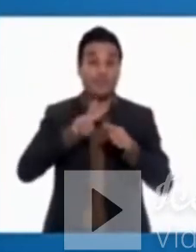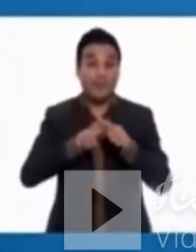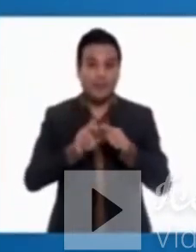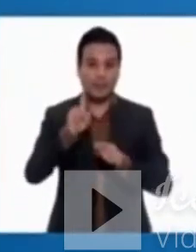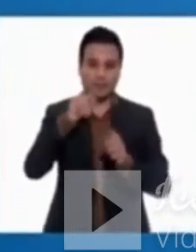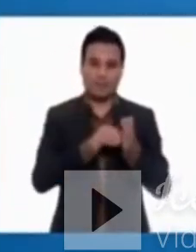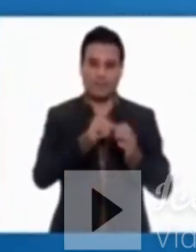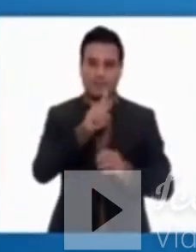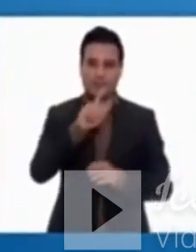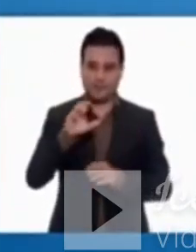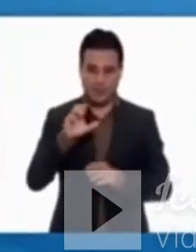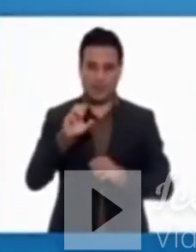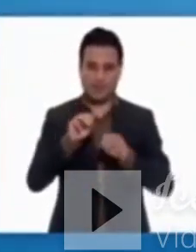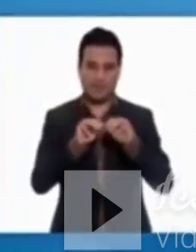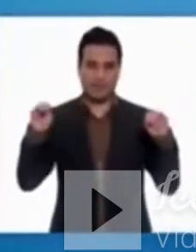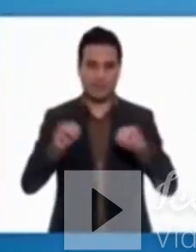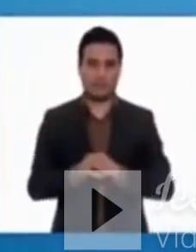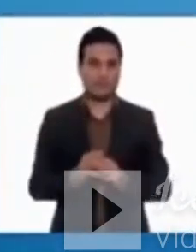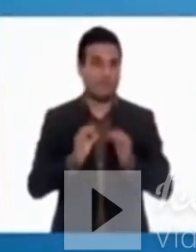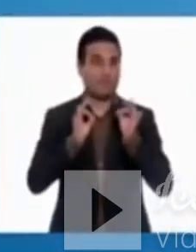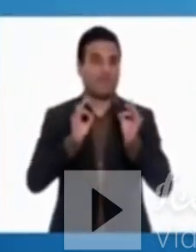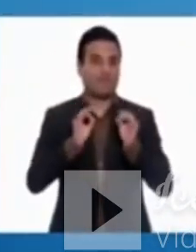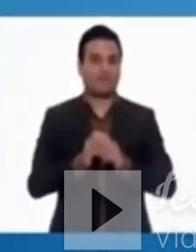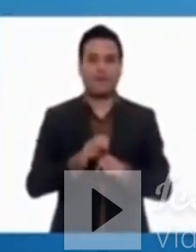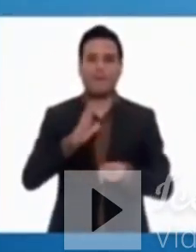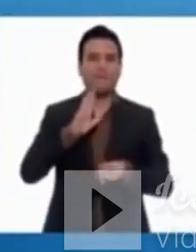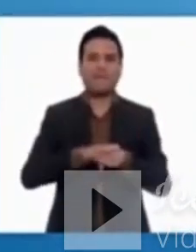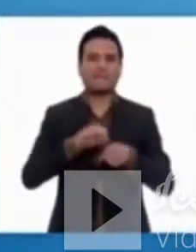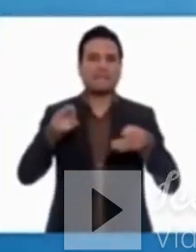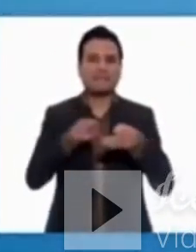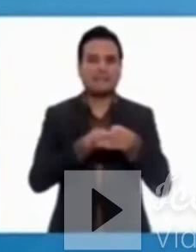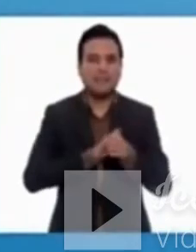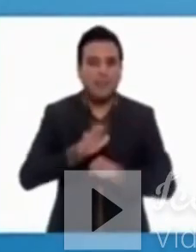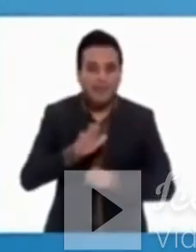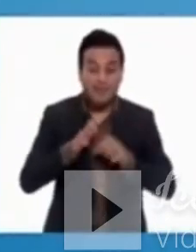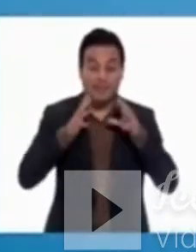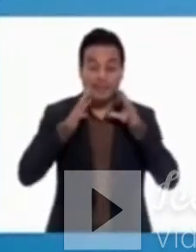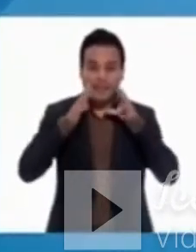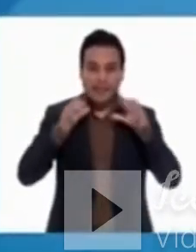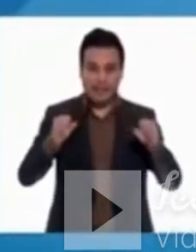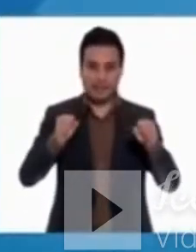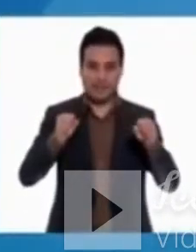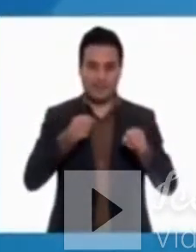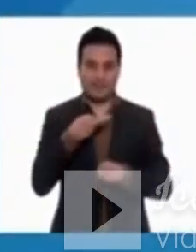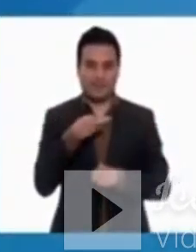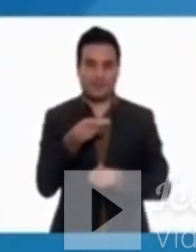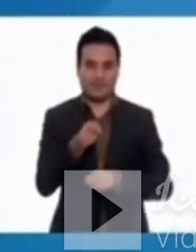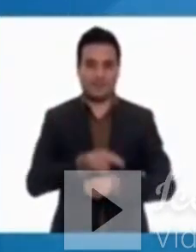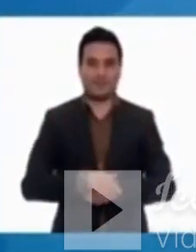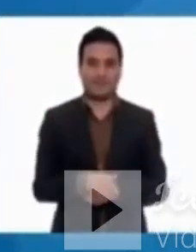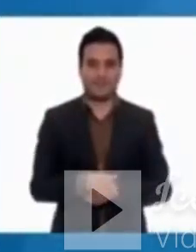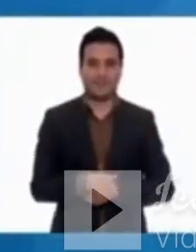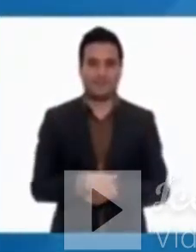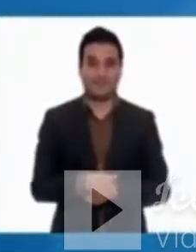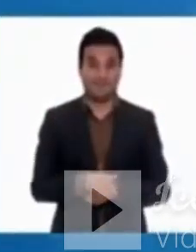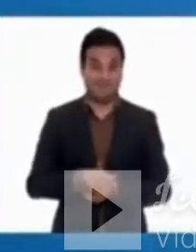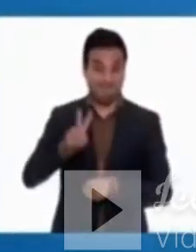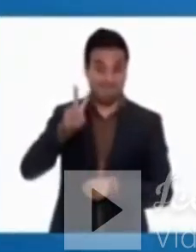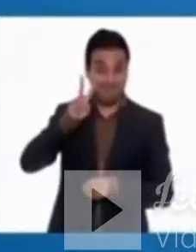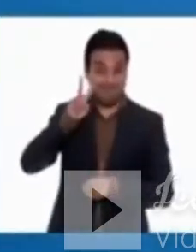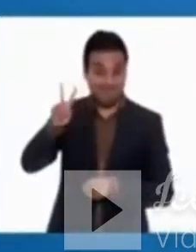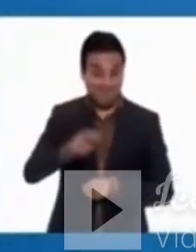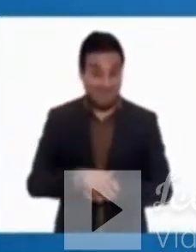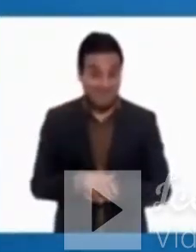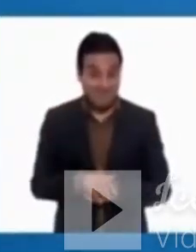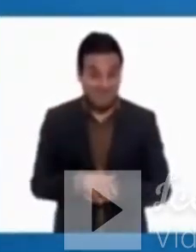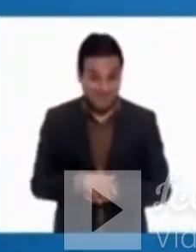1100 metros. ¡Perfecto! Los lugares más cercanos a su casa son la granja y el restaurante. Como observaste,